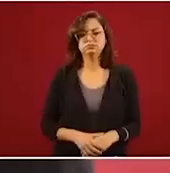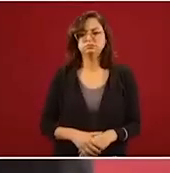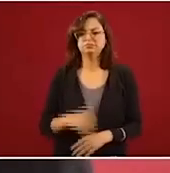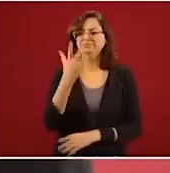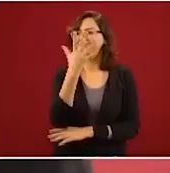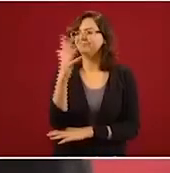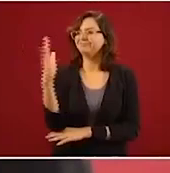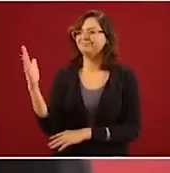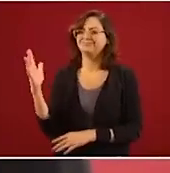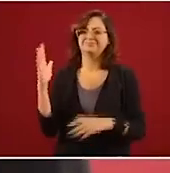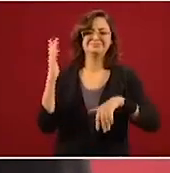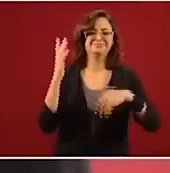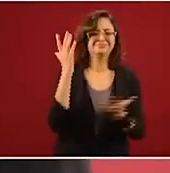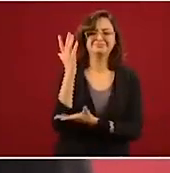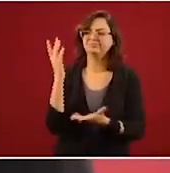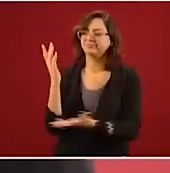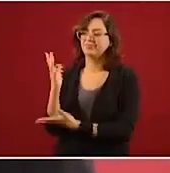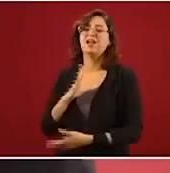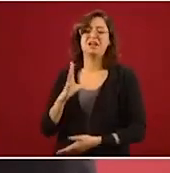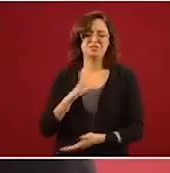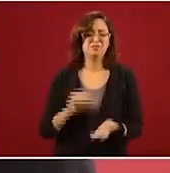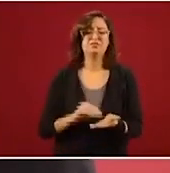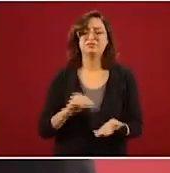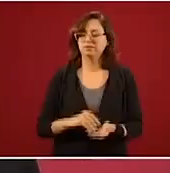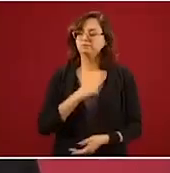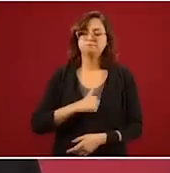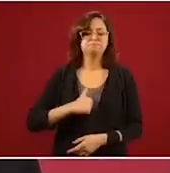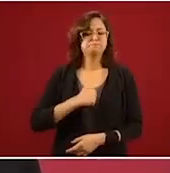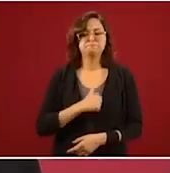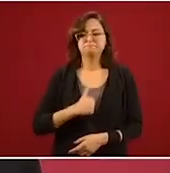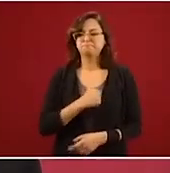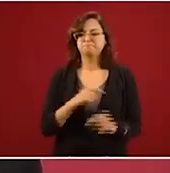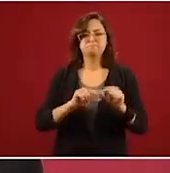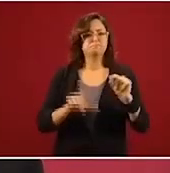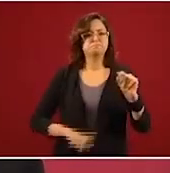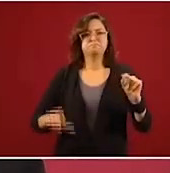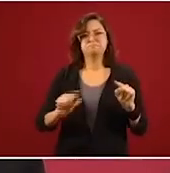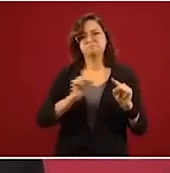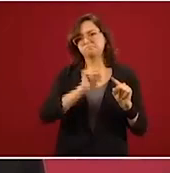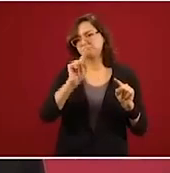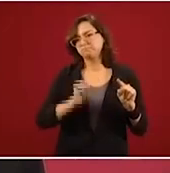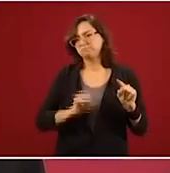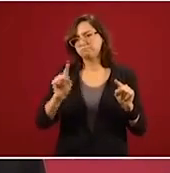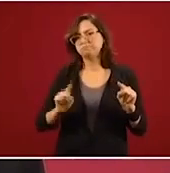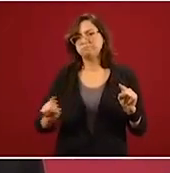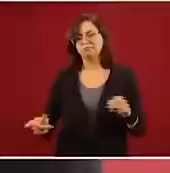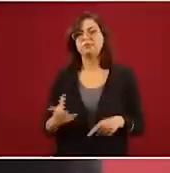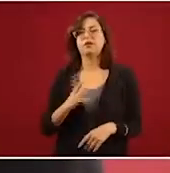que desgraciadamente se lleva a cabo en varios estados de la República,